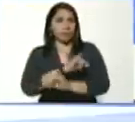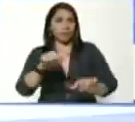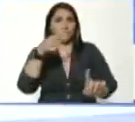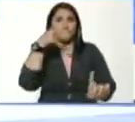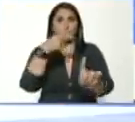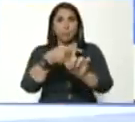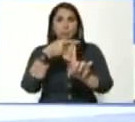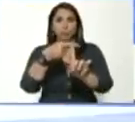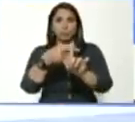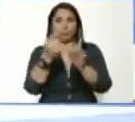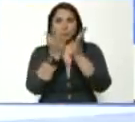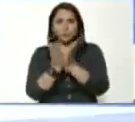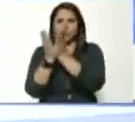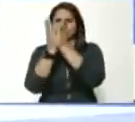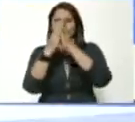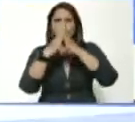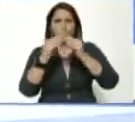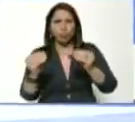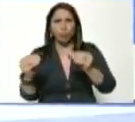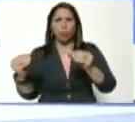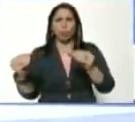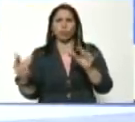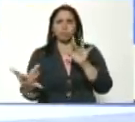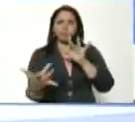y estudiando todos sus vínculos.